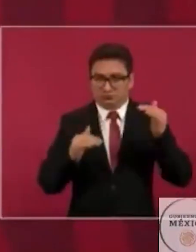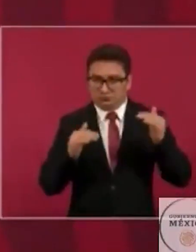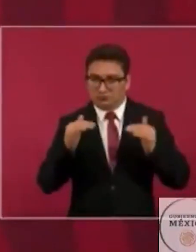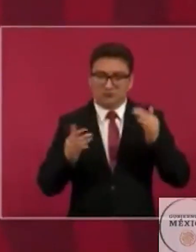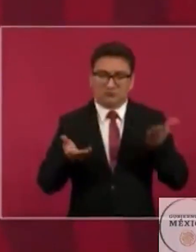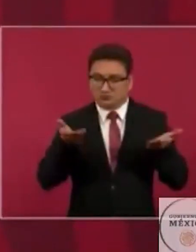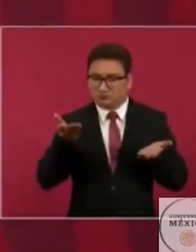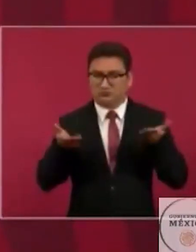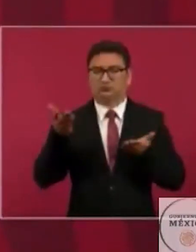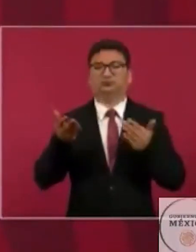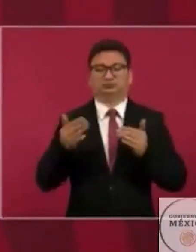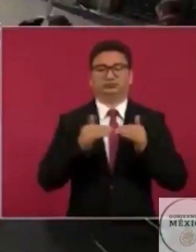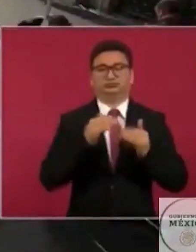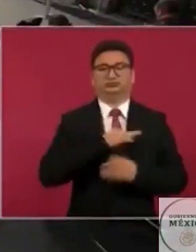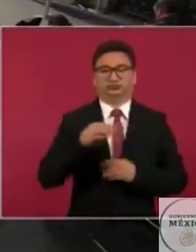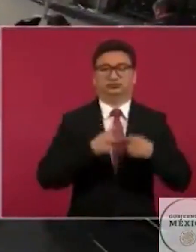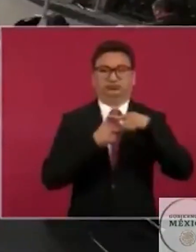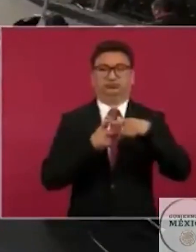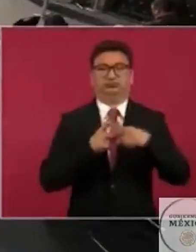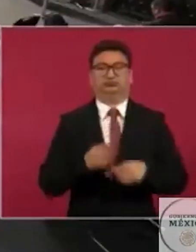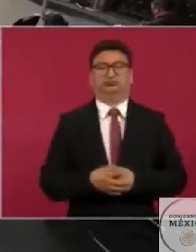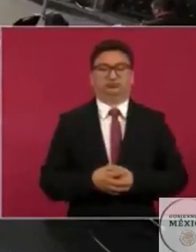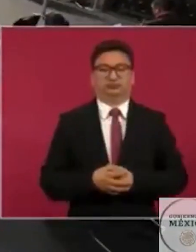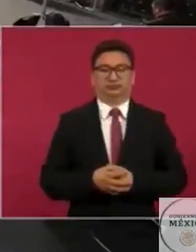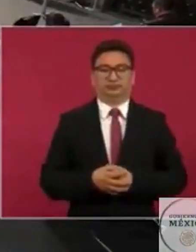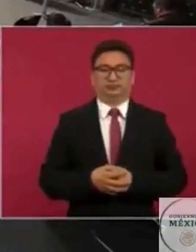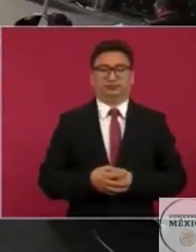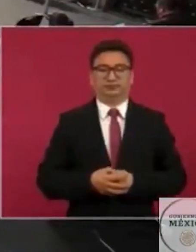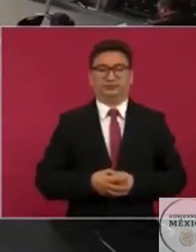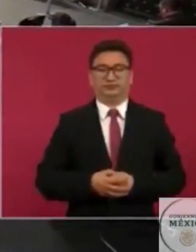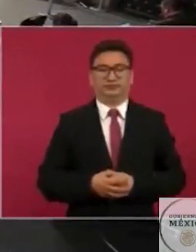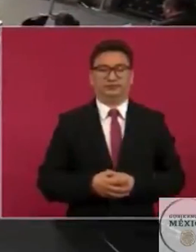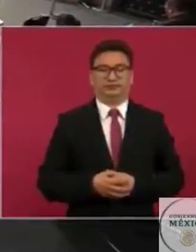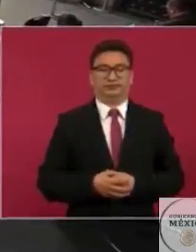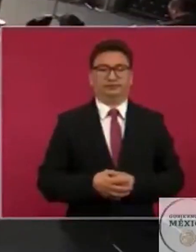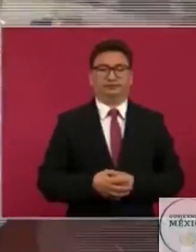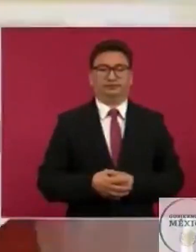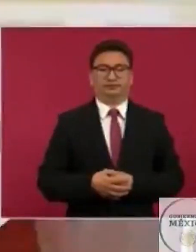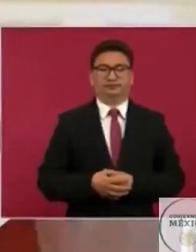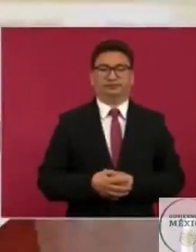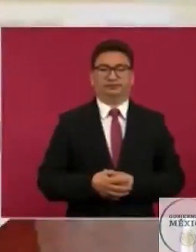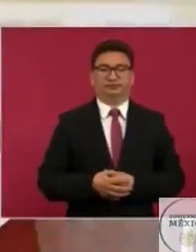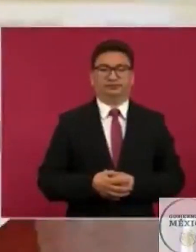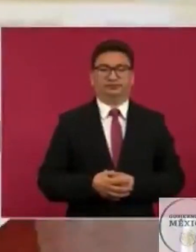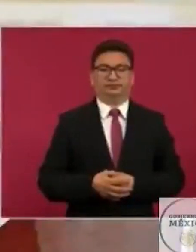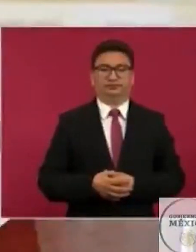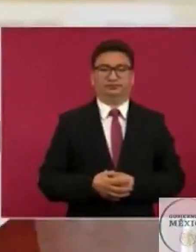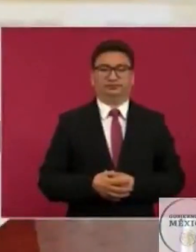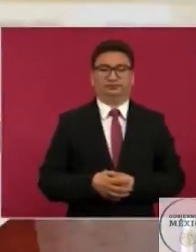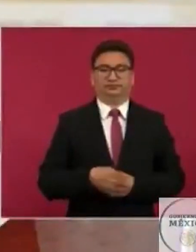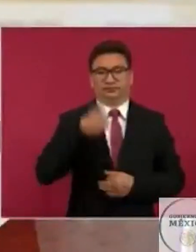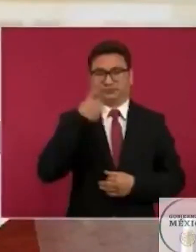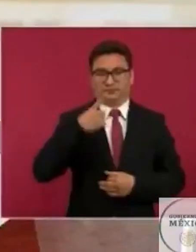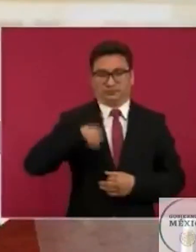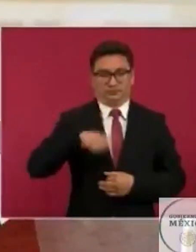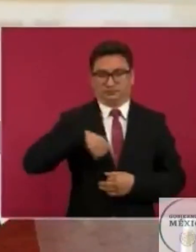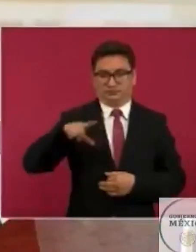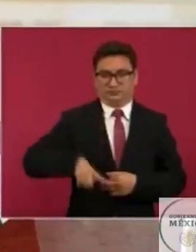haciendo un balance y es positivo para la hacienda